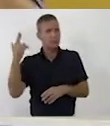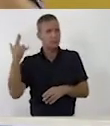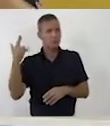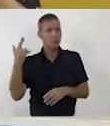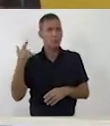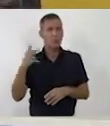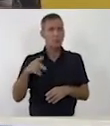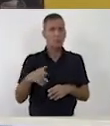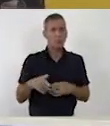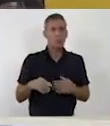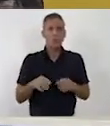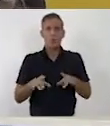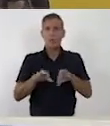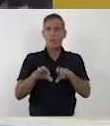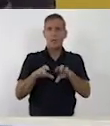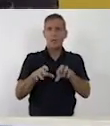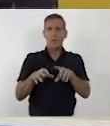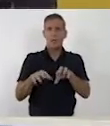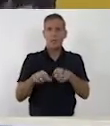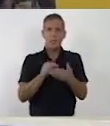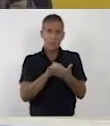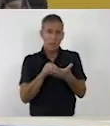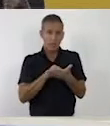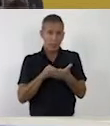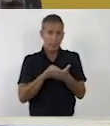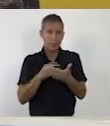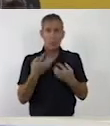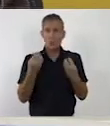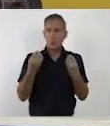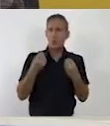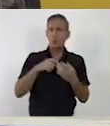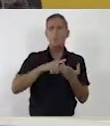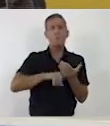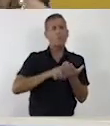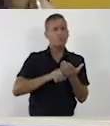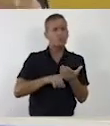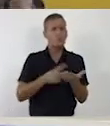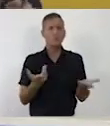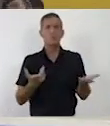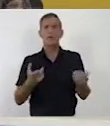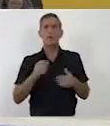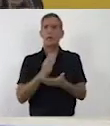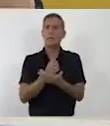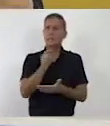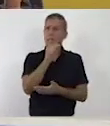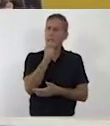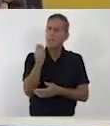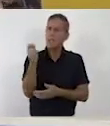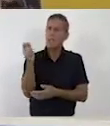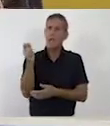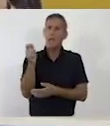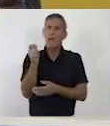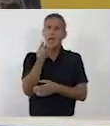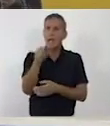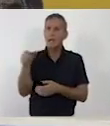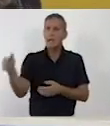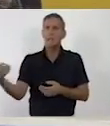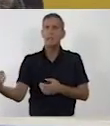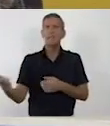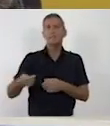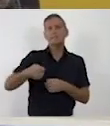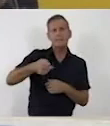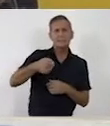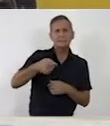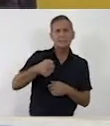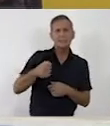están calienticas, no solo por el tema del coronavirus, sino también porque muchos padres, muchos estudiantes e incluso maestros están